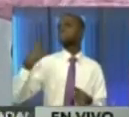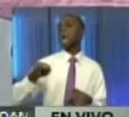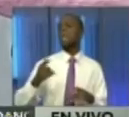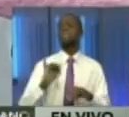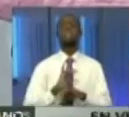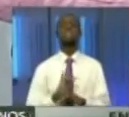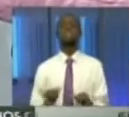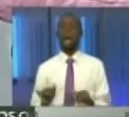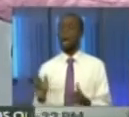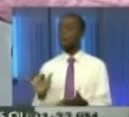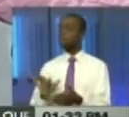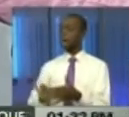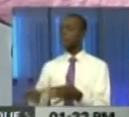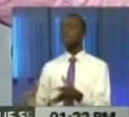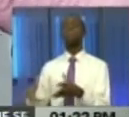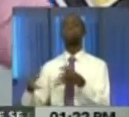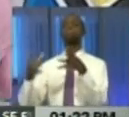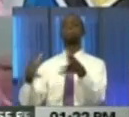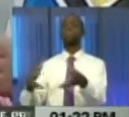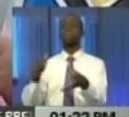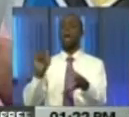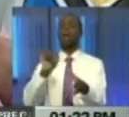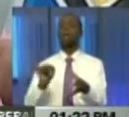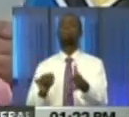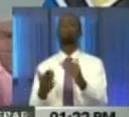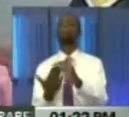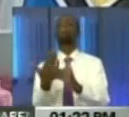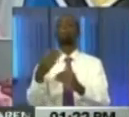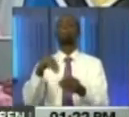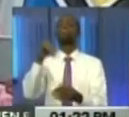máquina lista ya para una elección o un referendo.